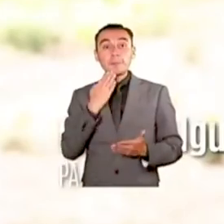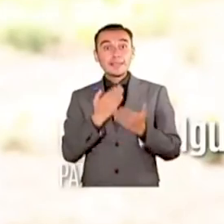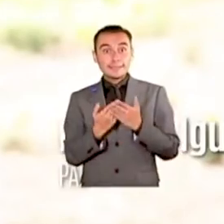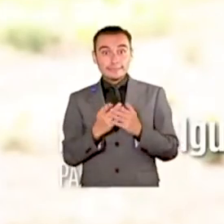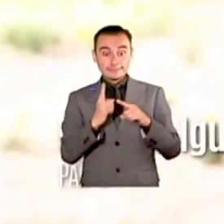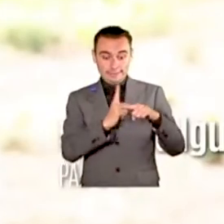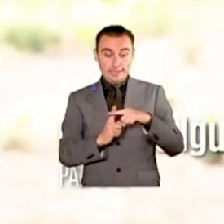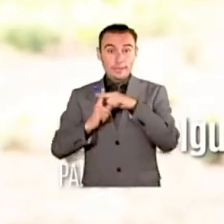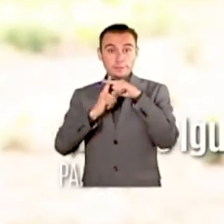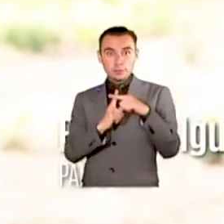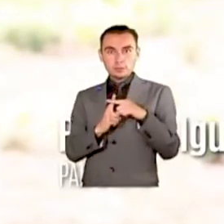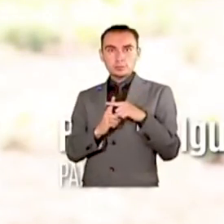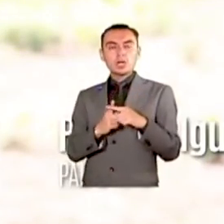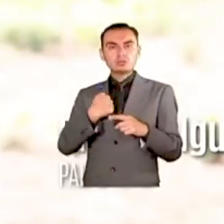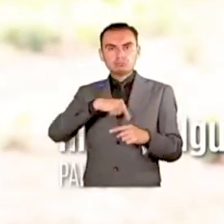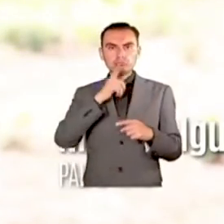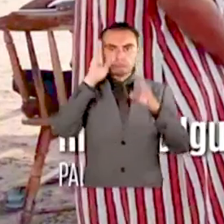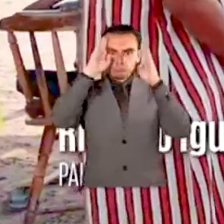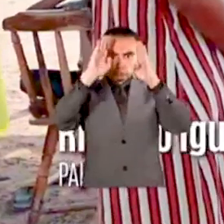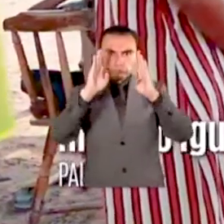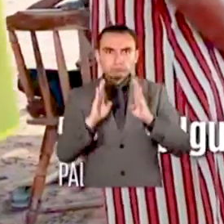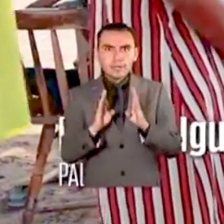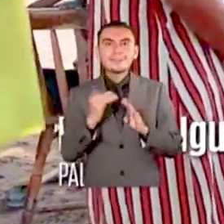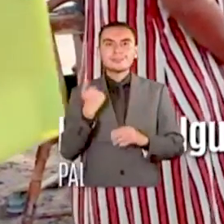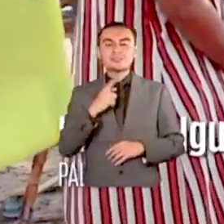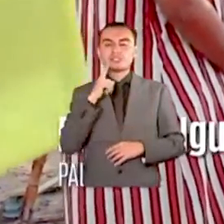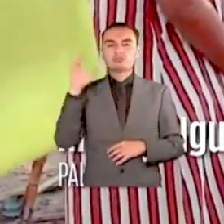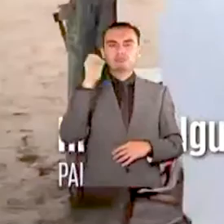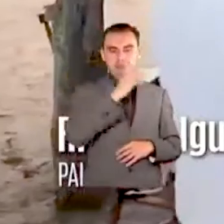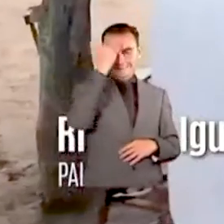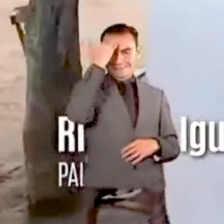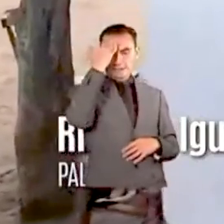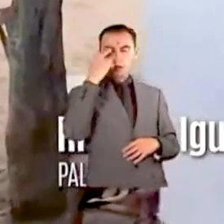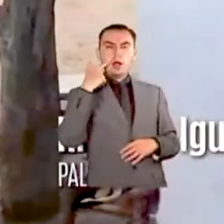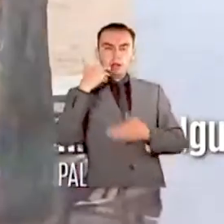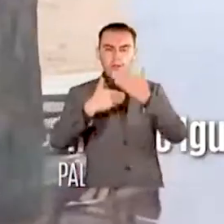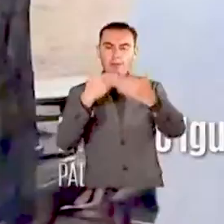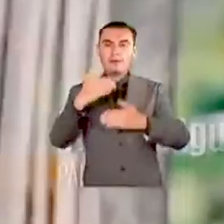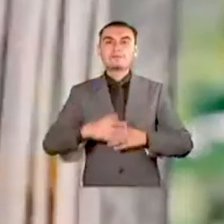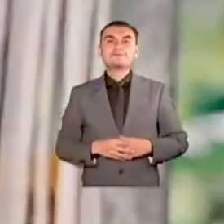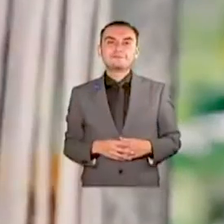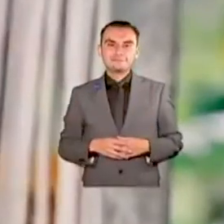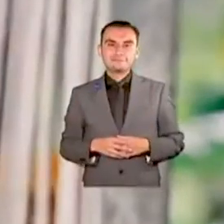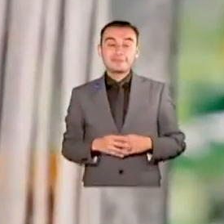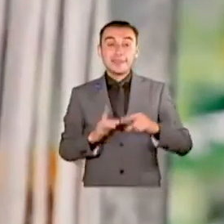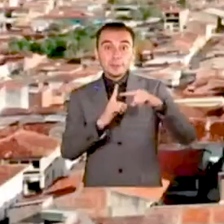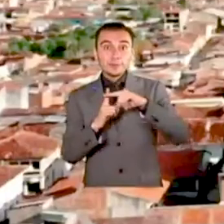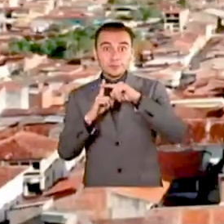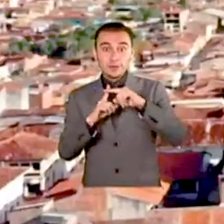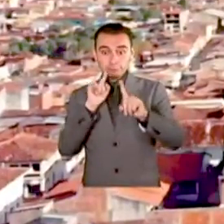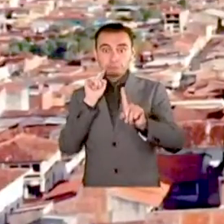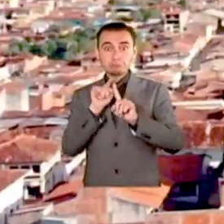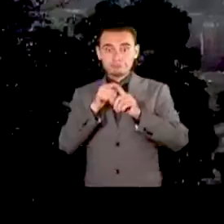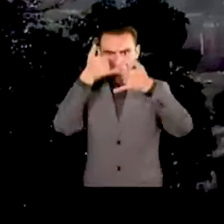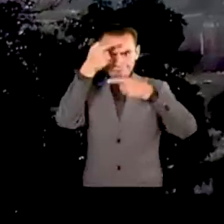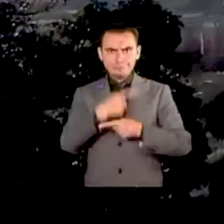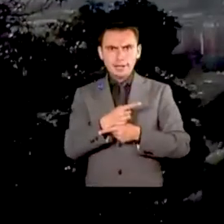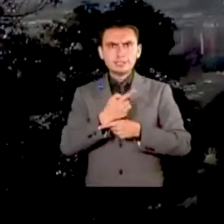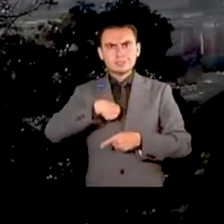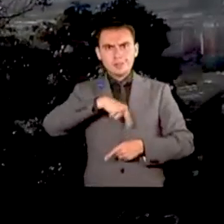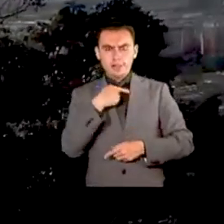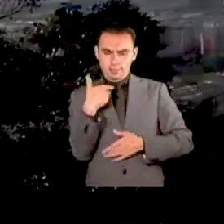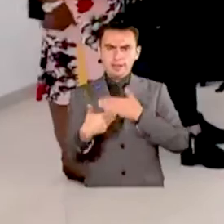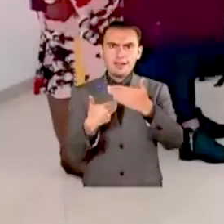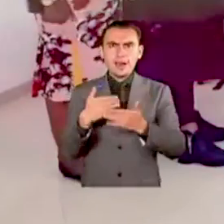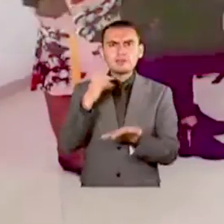de la Procuraduría, nos atendieron y hemos visto ya resultados. La Procuraduría cumplió con su función de intervención ante